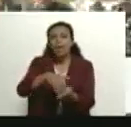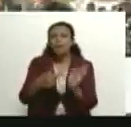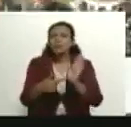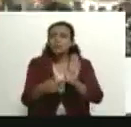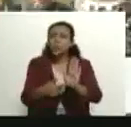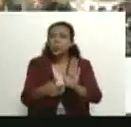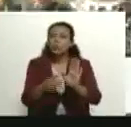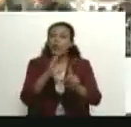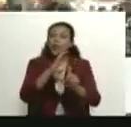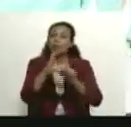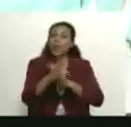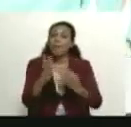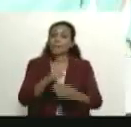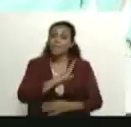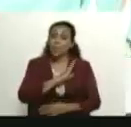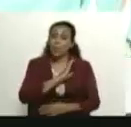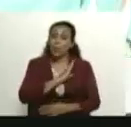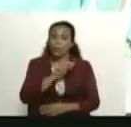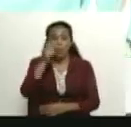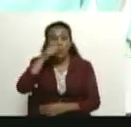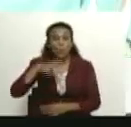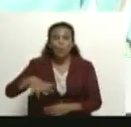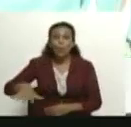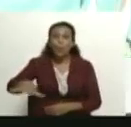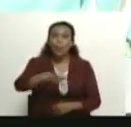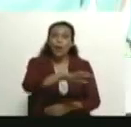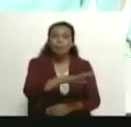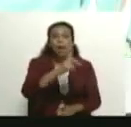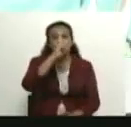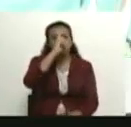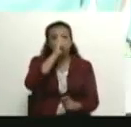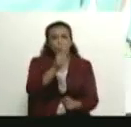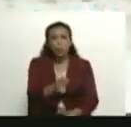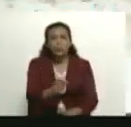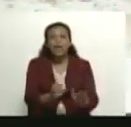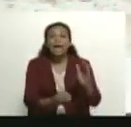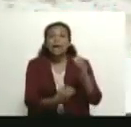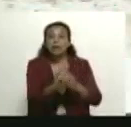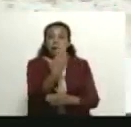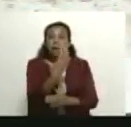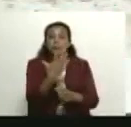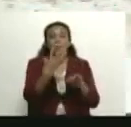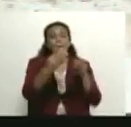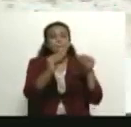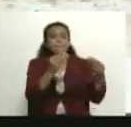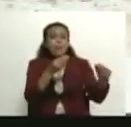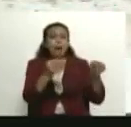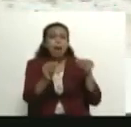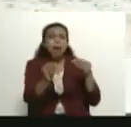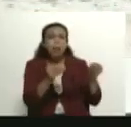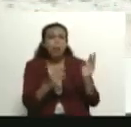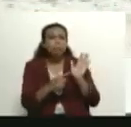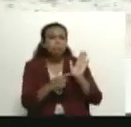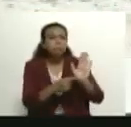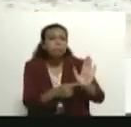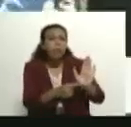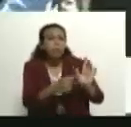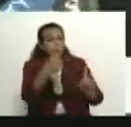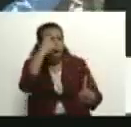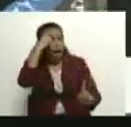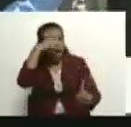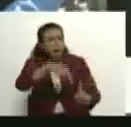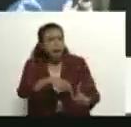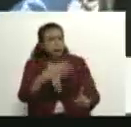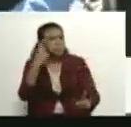referencial de la cultura popular de los pueblos del mundo con una confrontación de la creación plástica, que busca fortalecer la comprensión